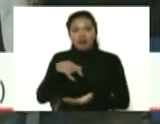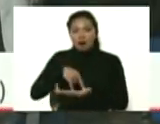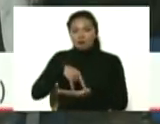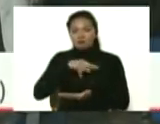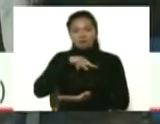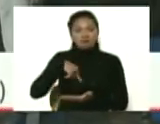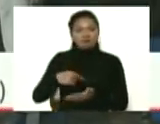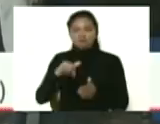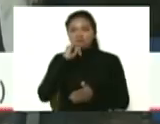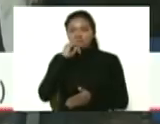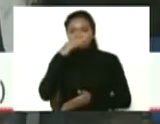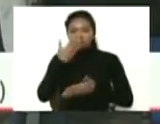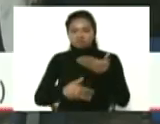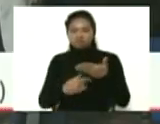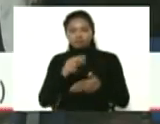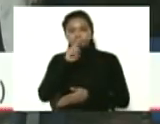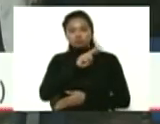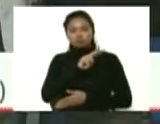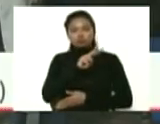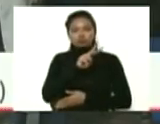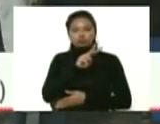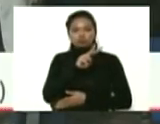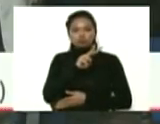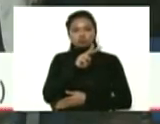tenemos registrados